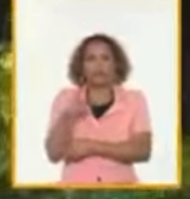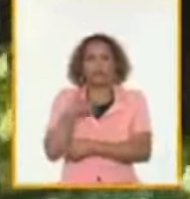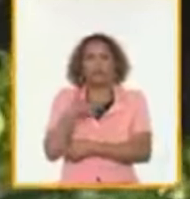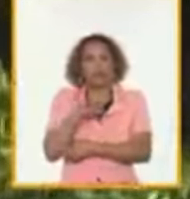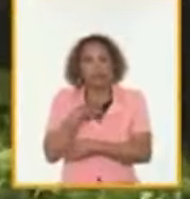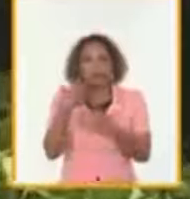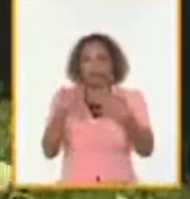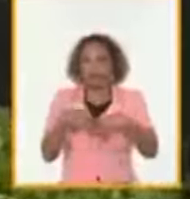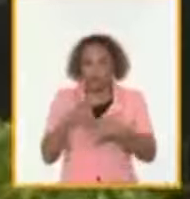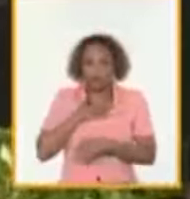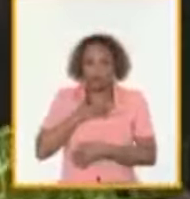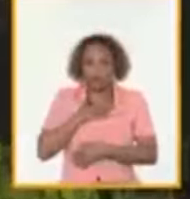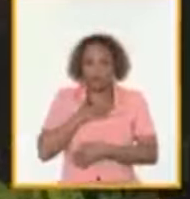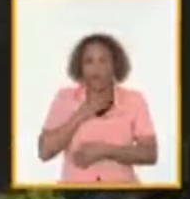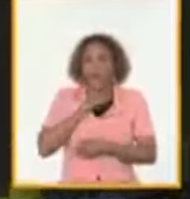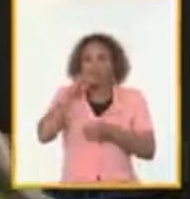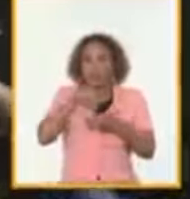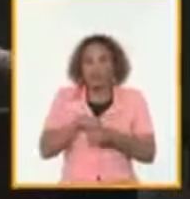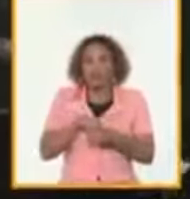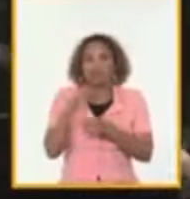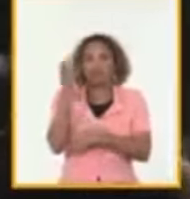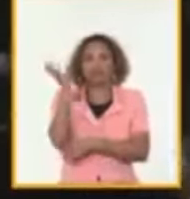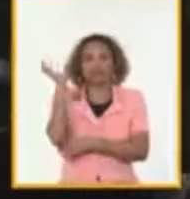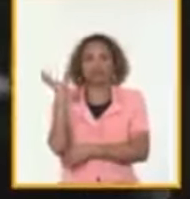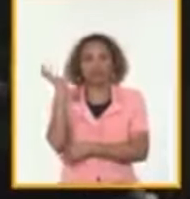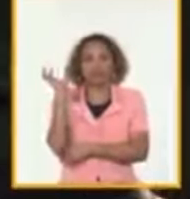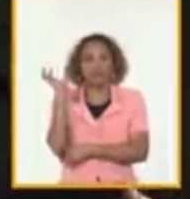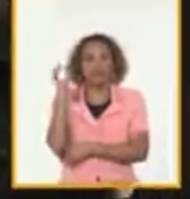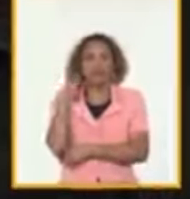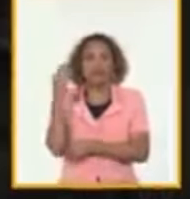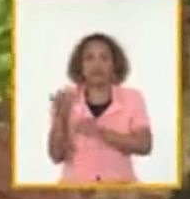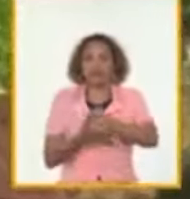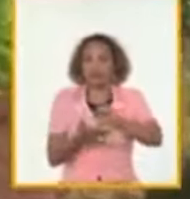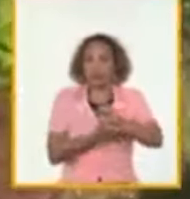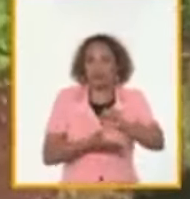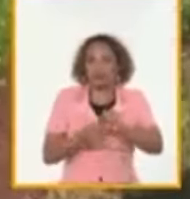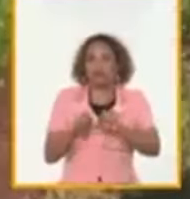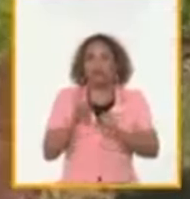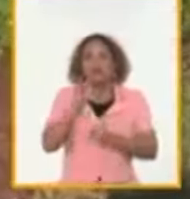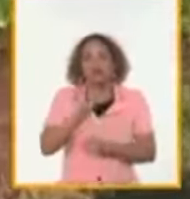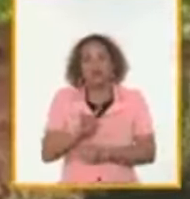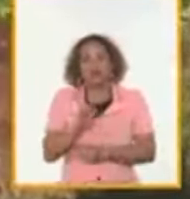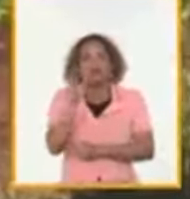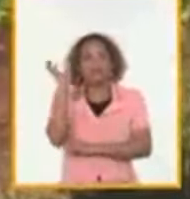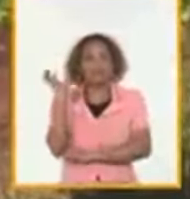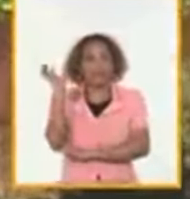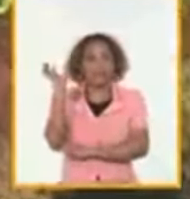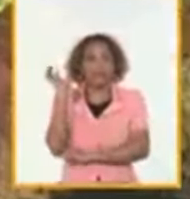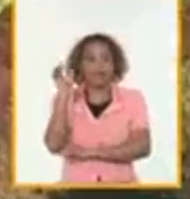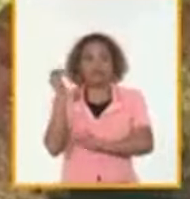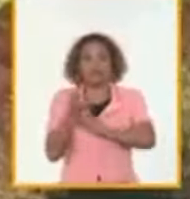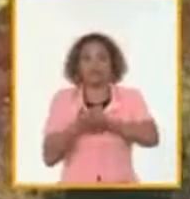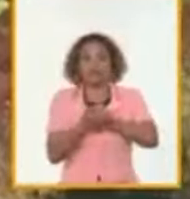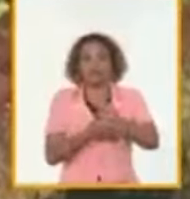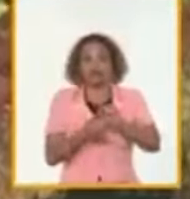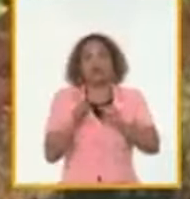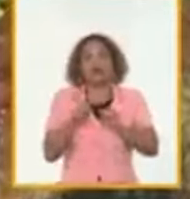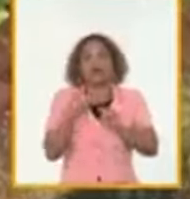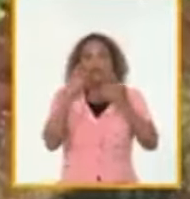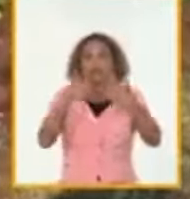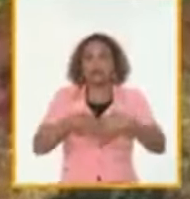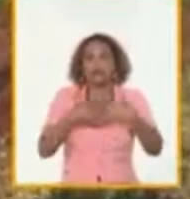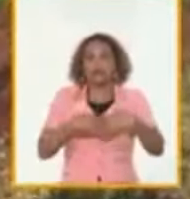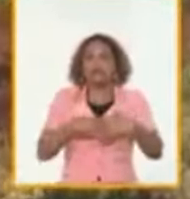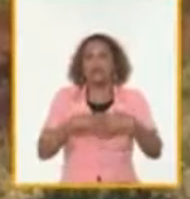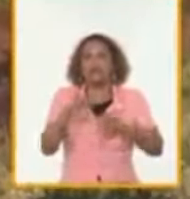de ellos En los propios centrales azucareros ya nueve de nuestros centrales producen el levam que es muy